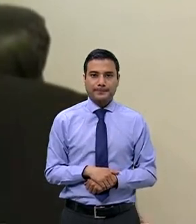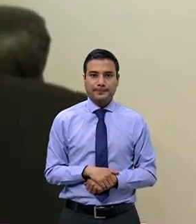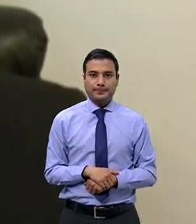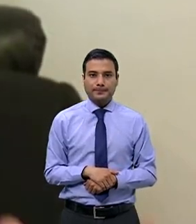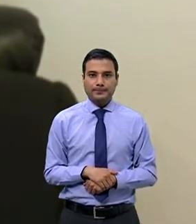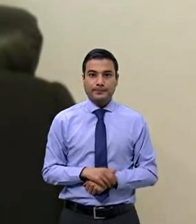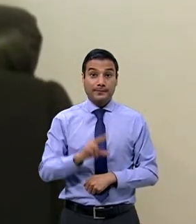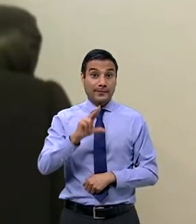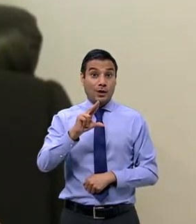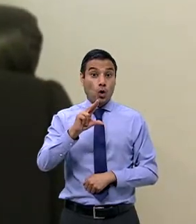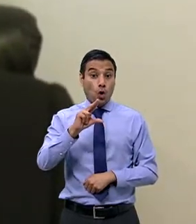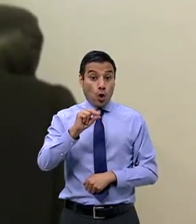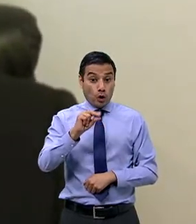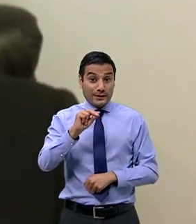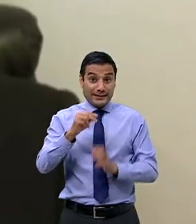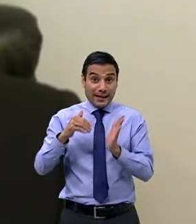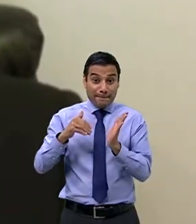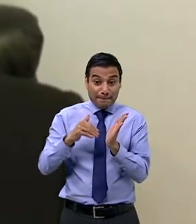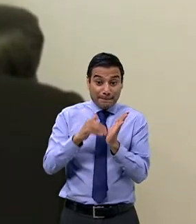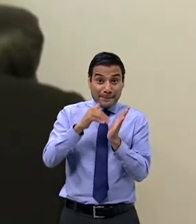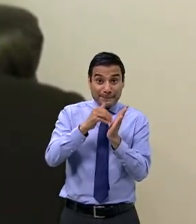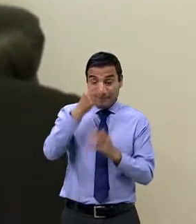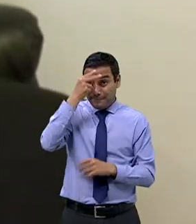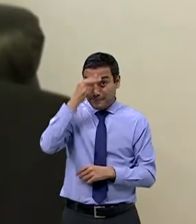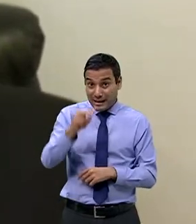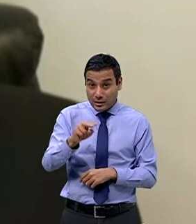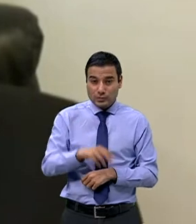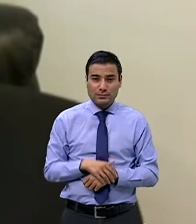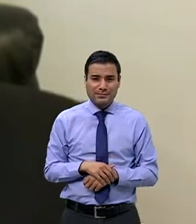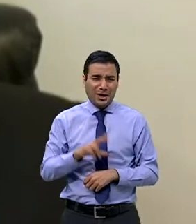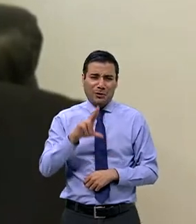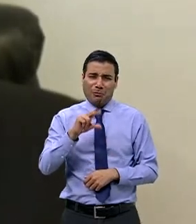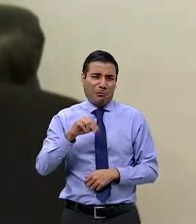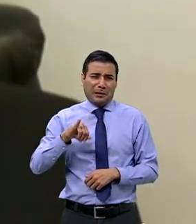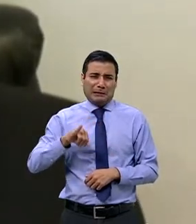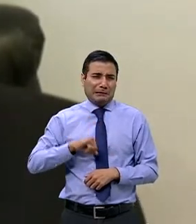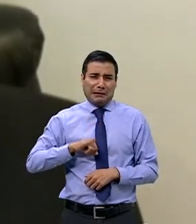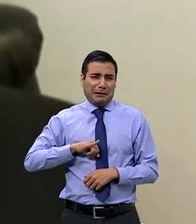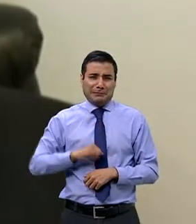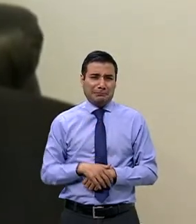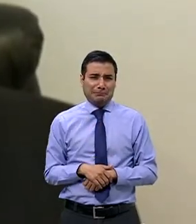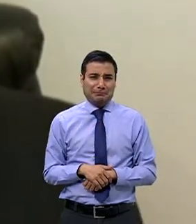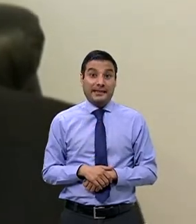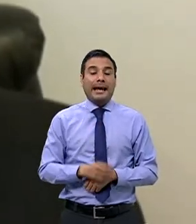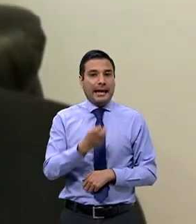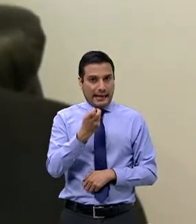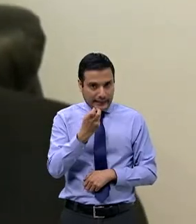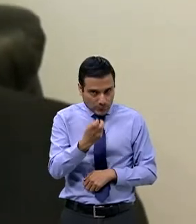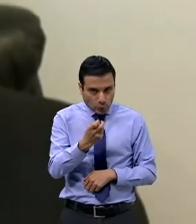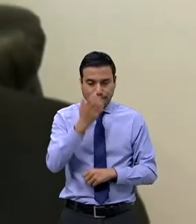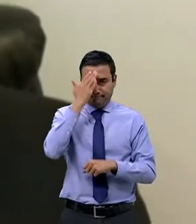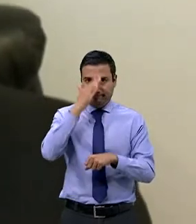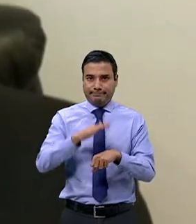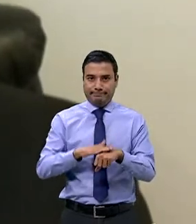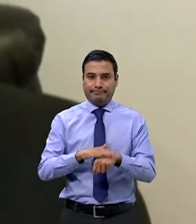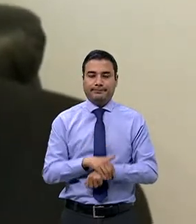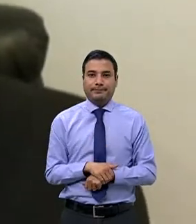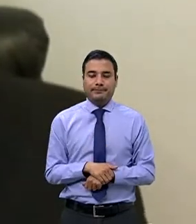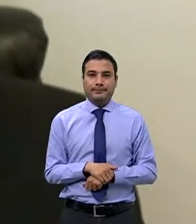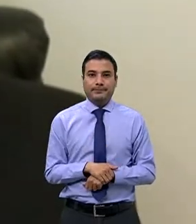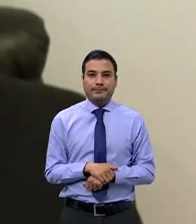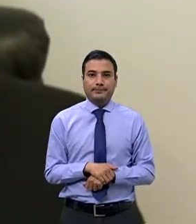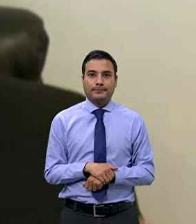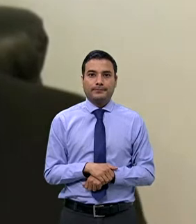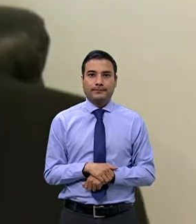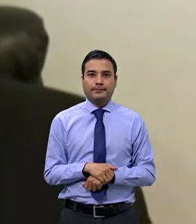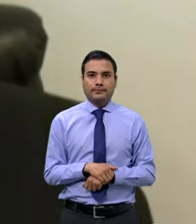más 80 millones de mexicanas y de mexicanas no les interesó participar eso tenemos que debe tenerlo claro hay que